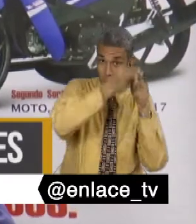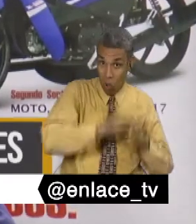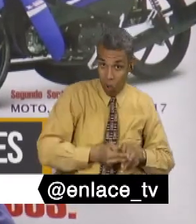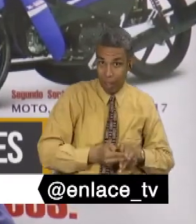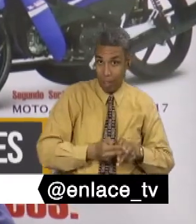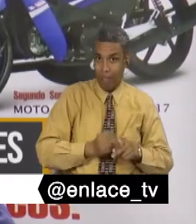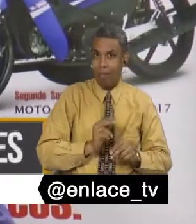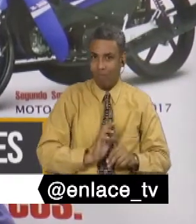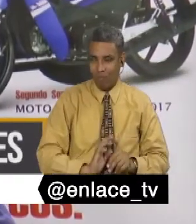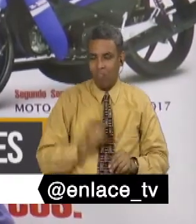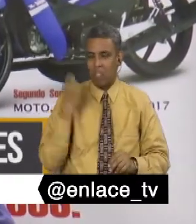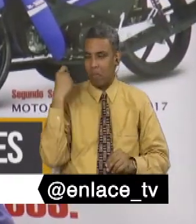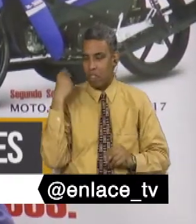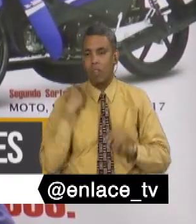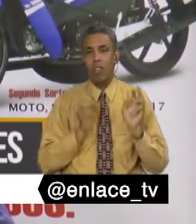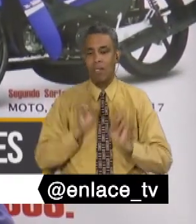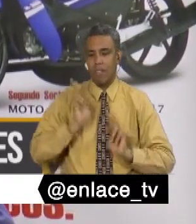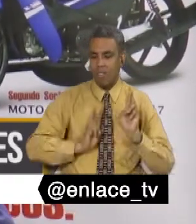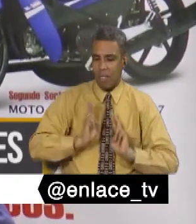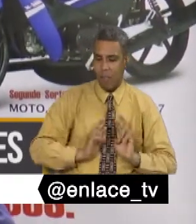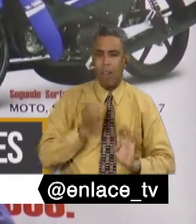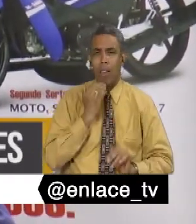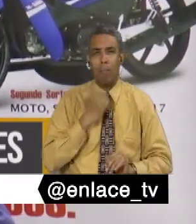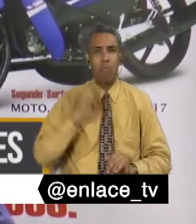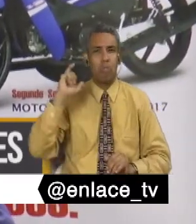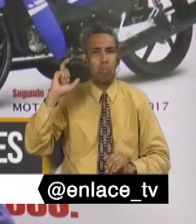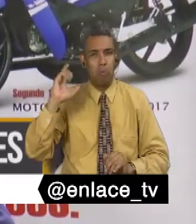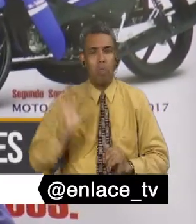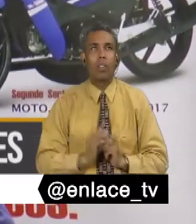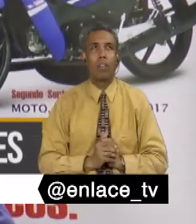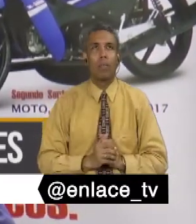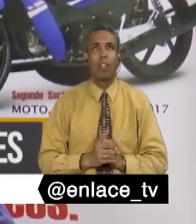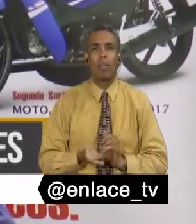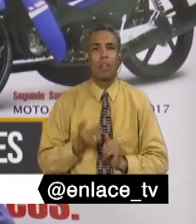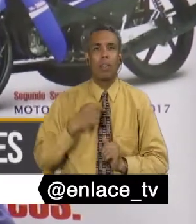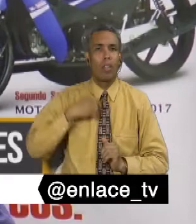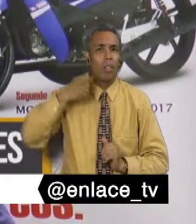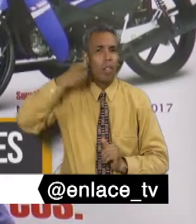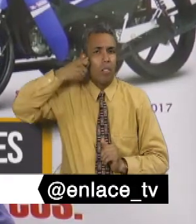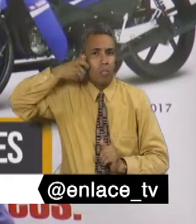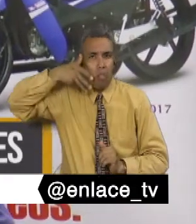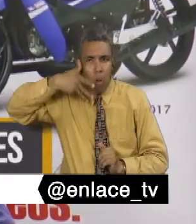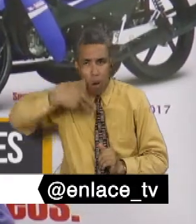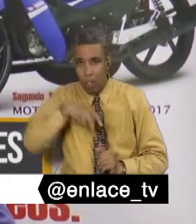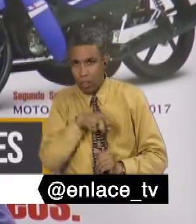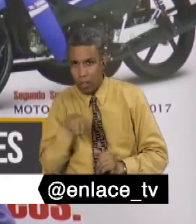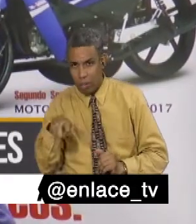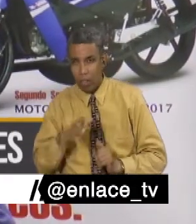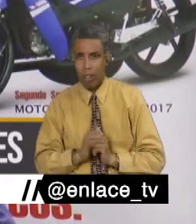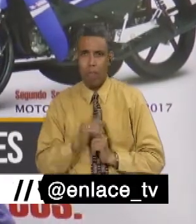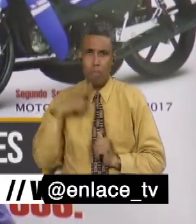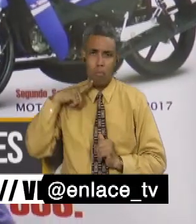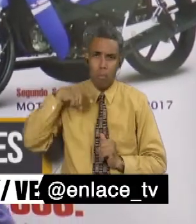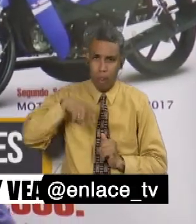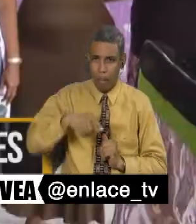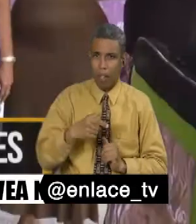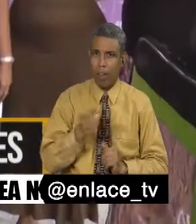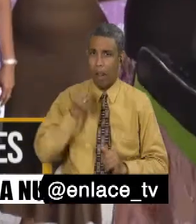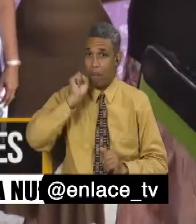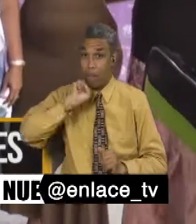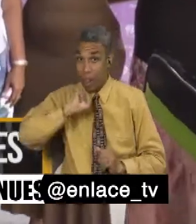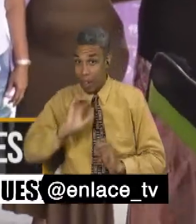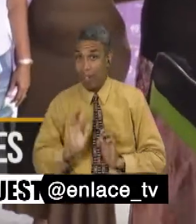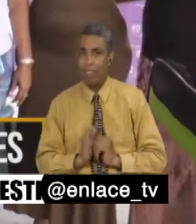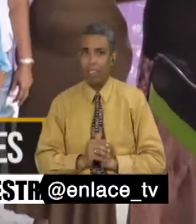Serfún Norte, Olivos Cúcuta y a Cofuneraria Olivos Bucaramanga. Lo estamos premiando la fidelidad.